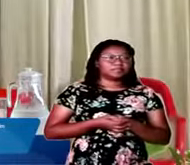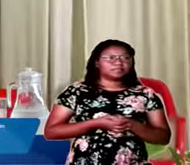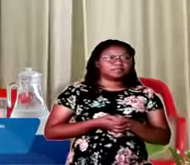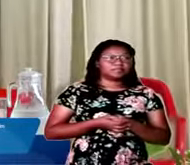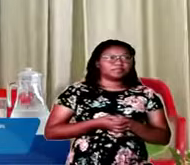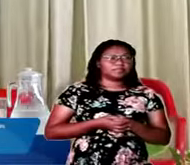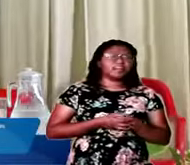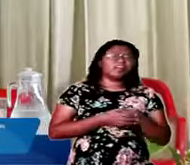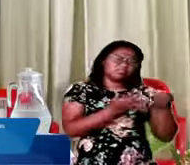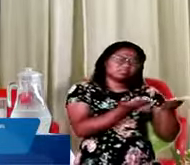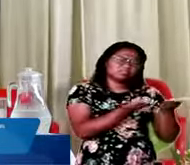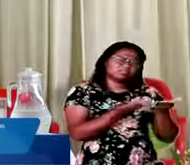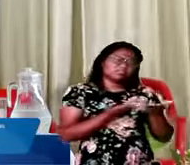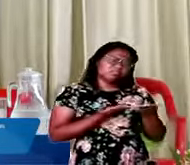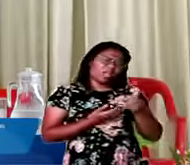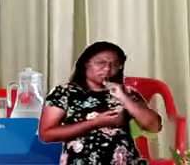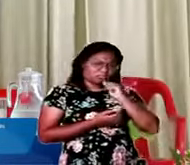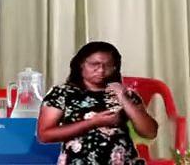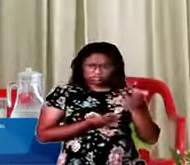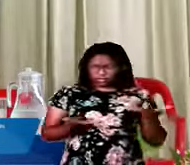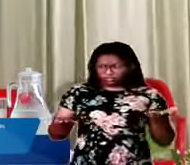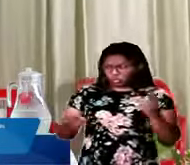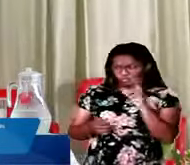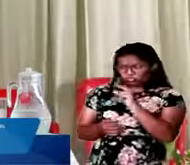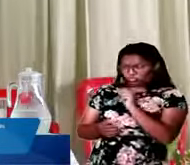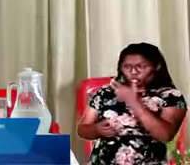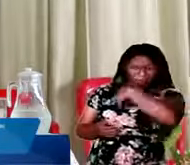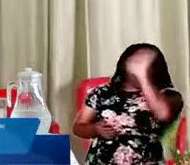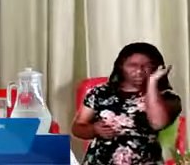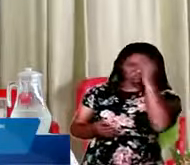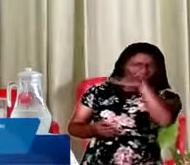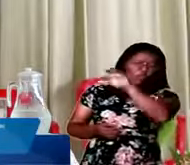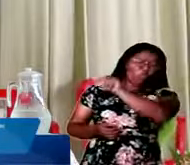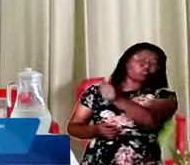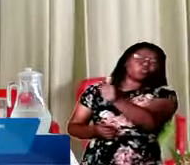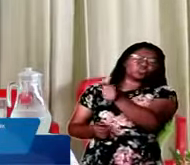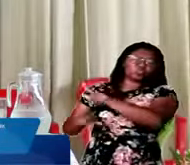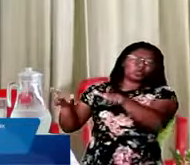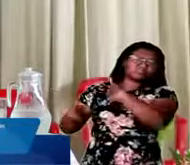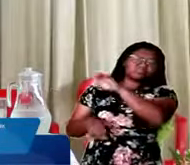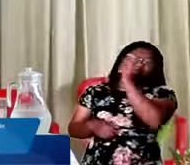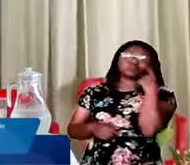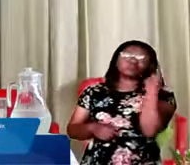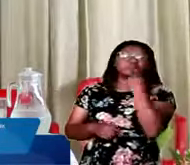Regáleme un vasito de agua. No, señor, vaya que le den en otra parte.